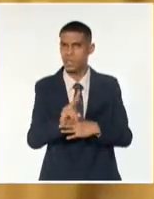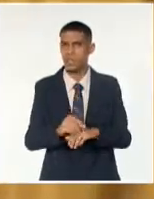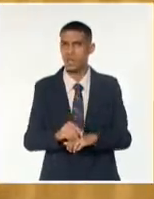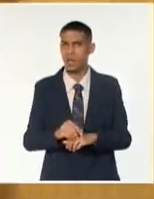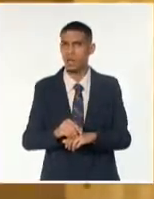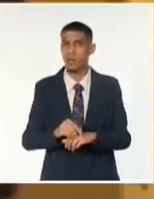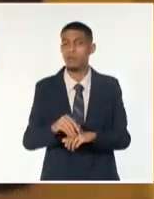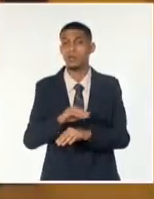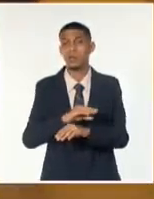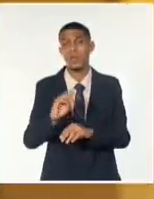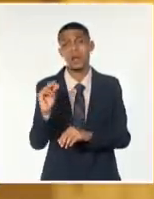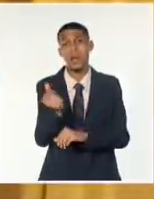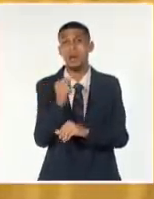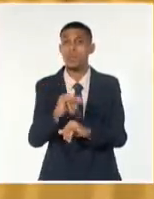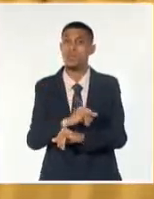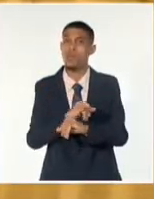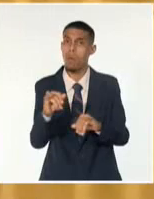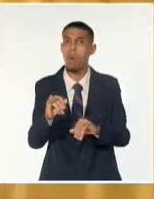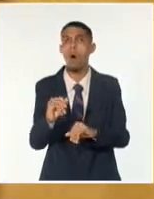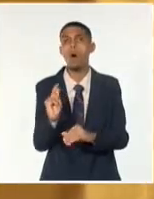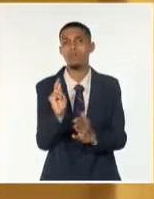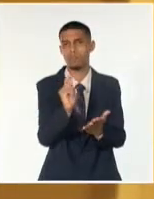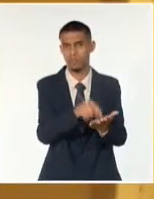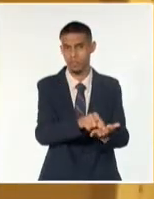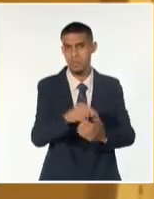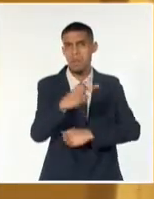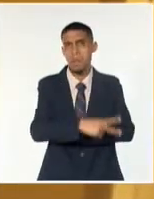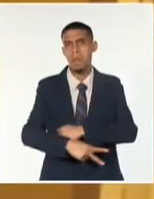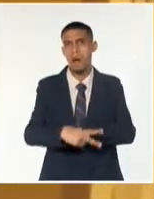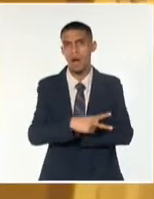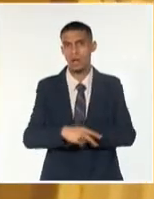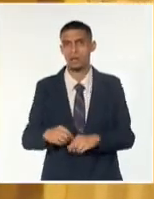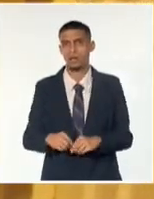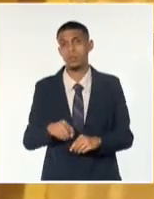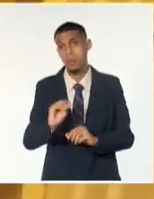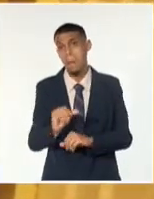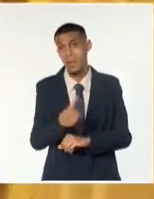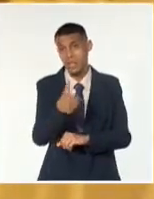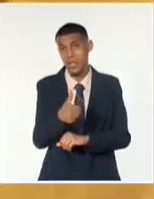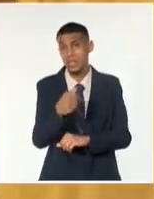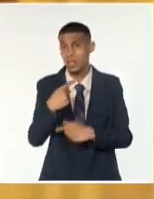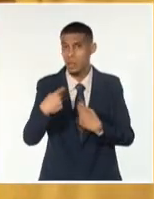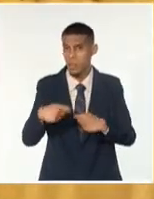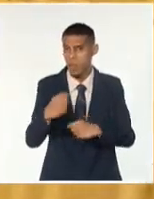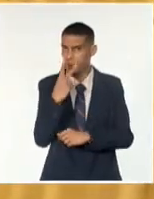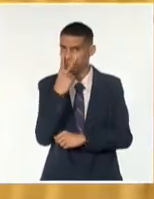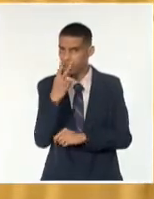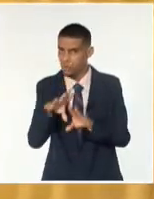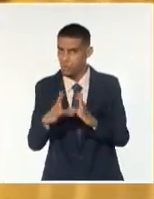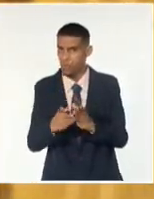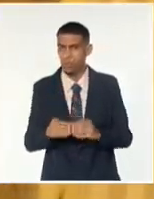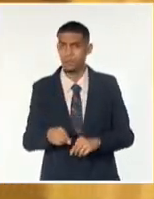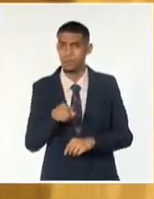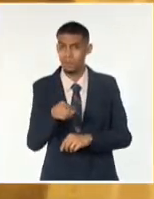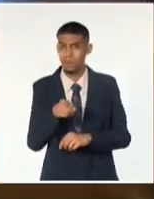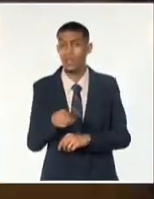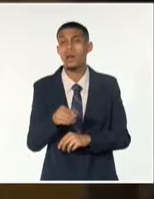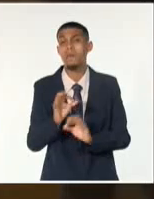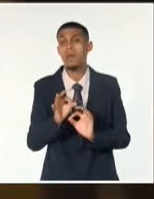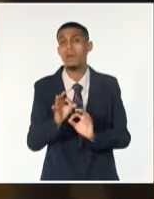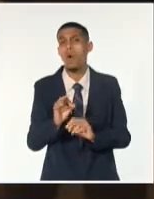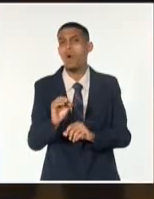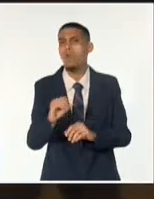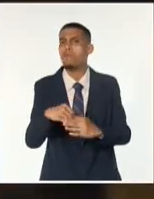al Ecuador, a la vez que tuiteó: ni complicidad ni encubrimiento, aquí se conocerá la verdad. Este asesinato ocurre a pocos